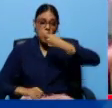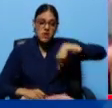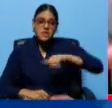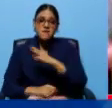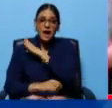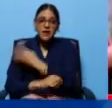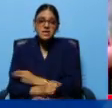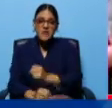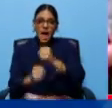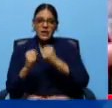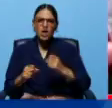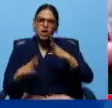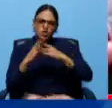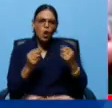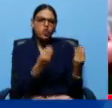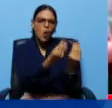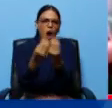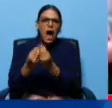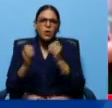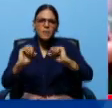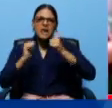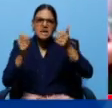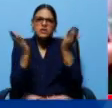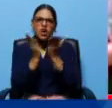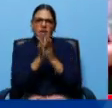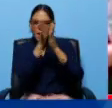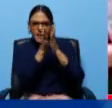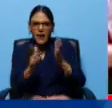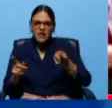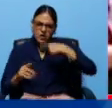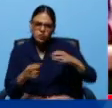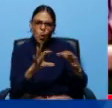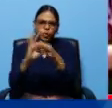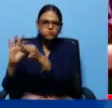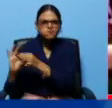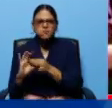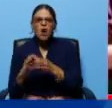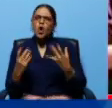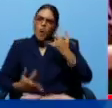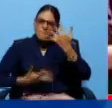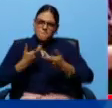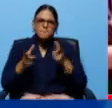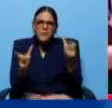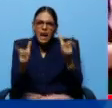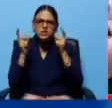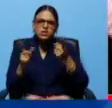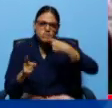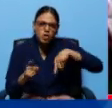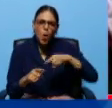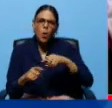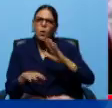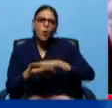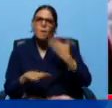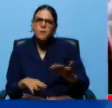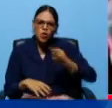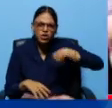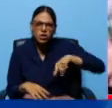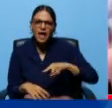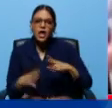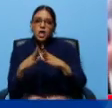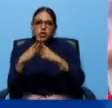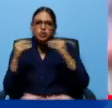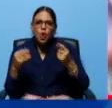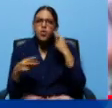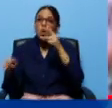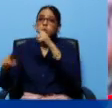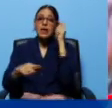Bolivariana ha acompañado este inicio de clases con mucha pasión, porque todo